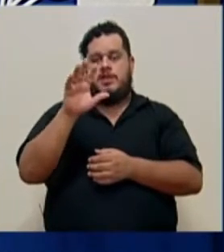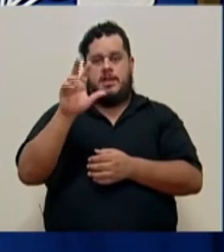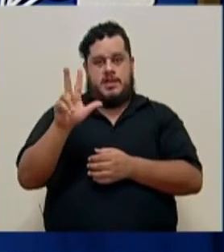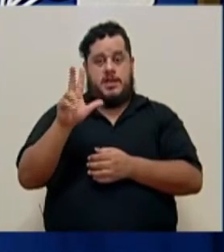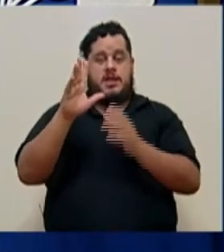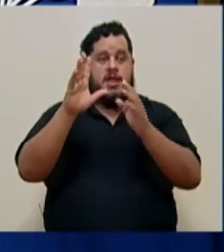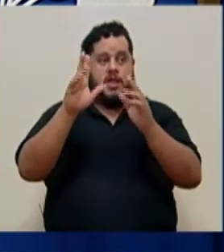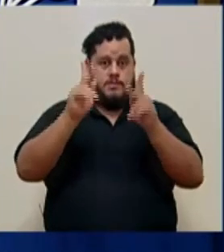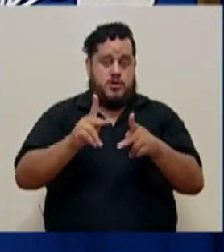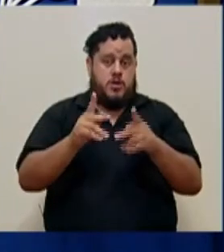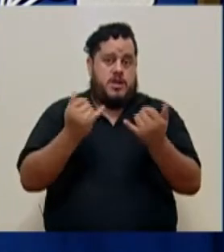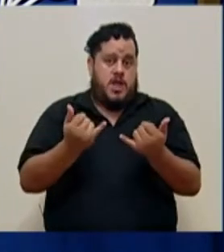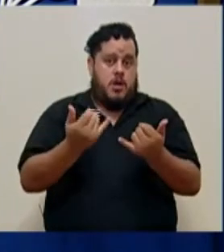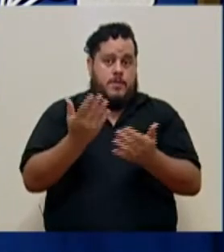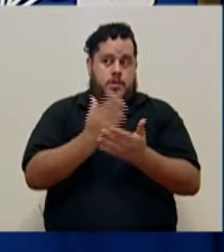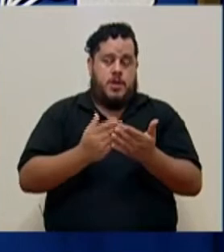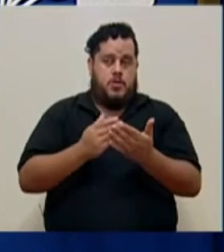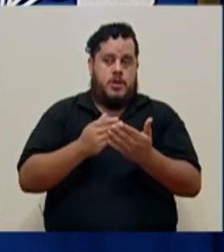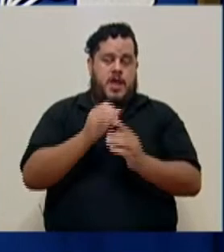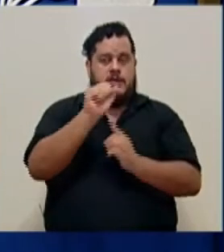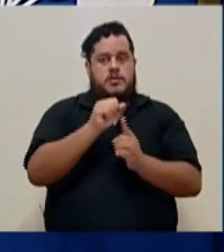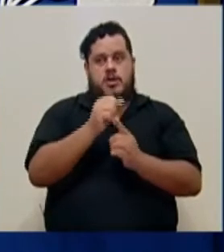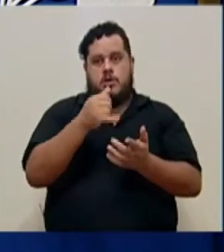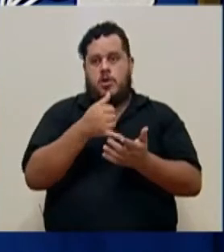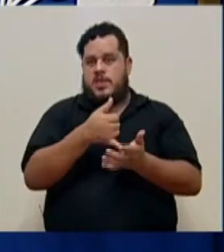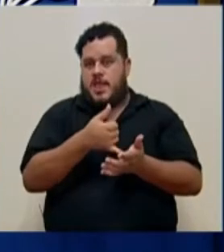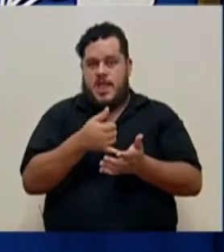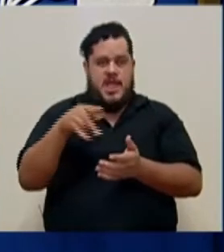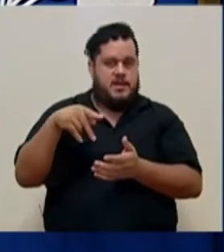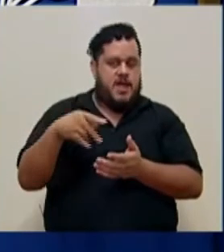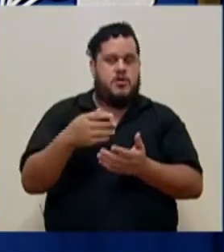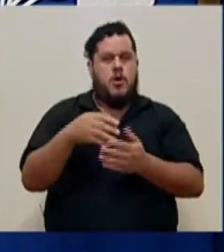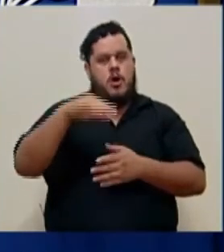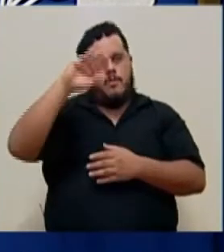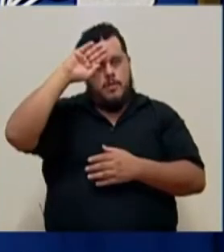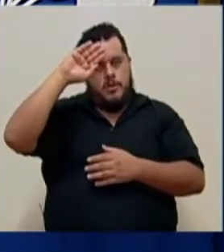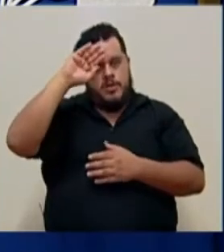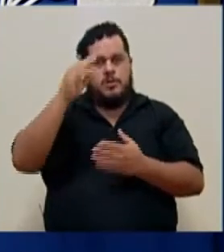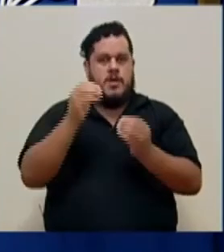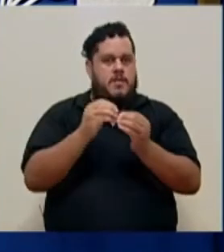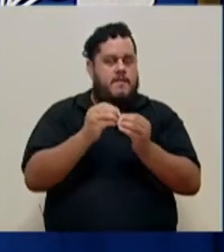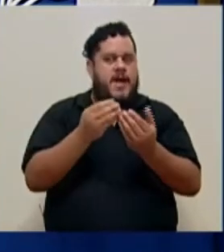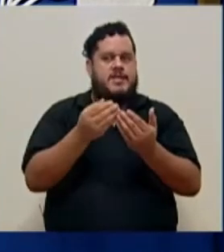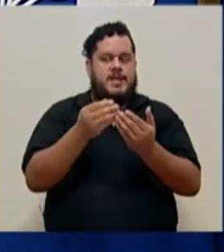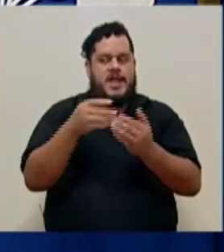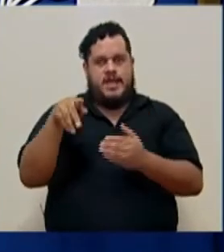que están en este momento por alguna situación de riesgo, por sintomatología un poco más